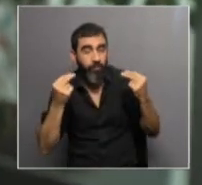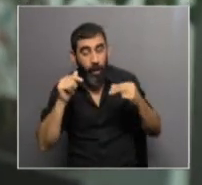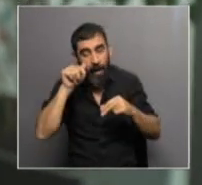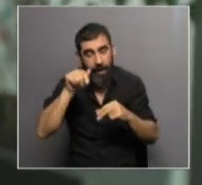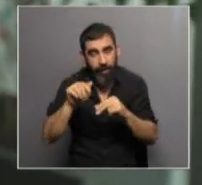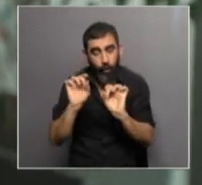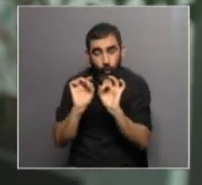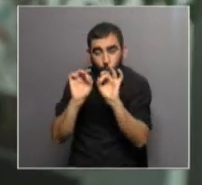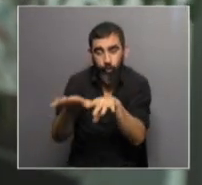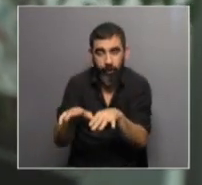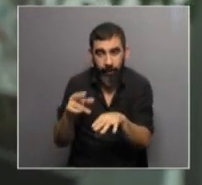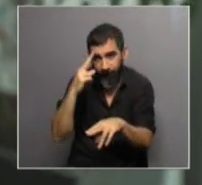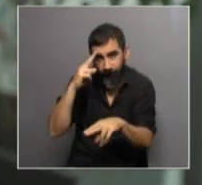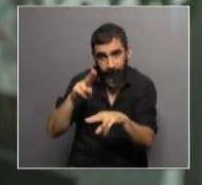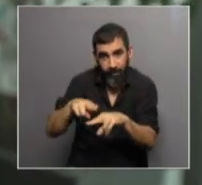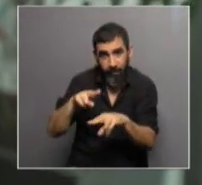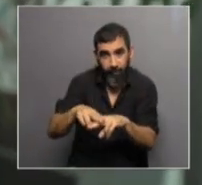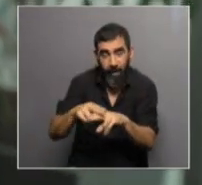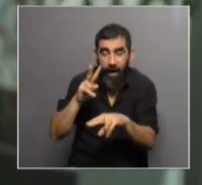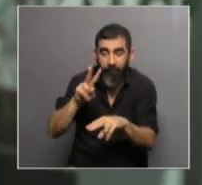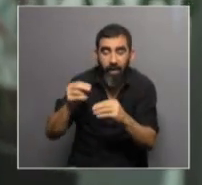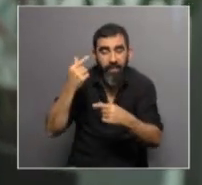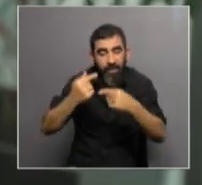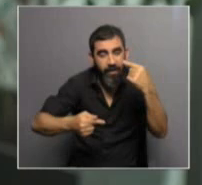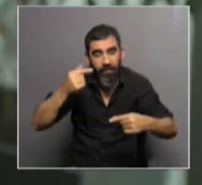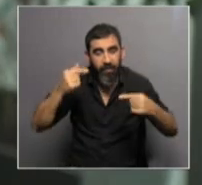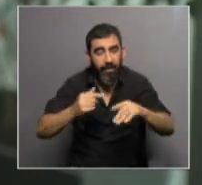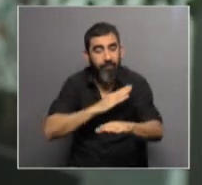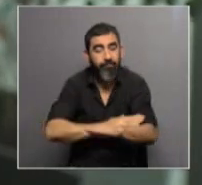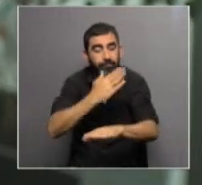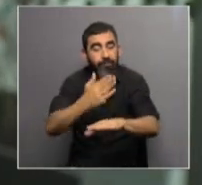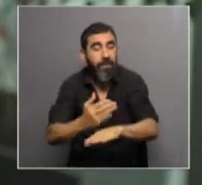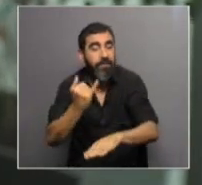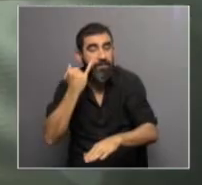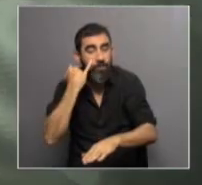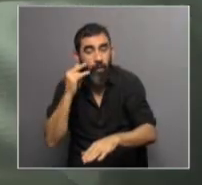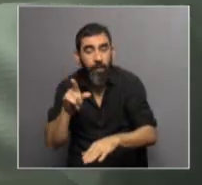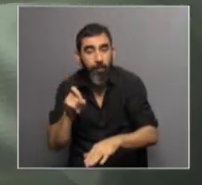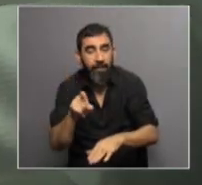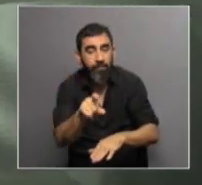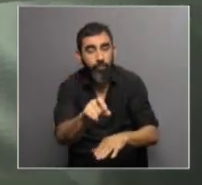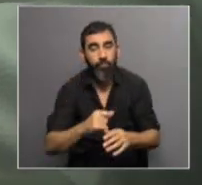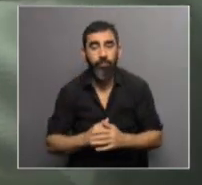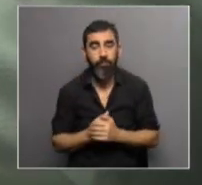infectados con toxoplasma gondii y queremos ver las distintas la etapa sexual de este parásito